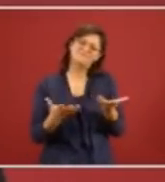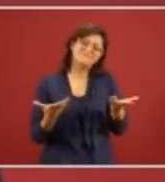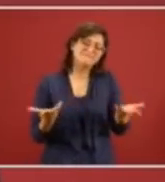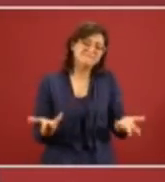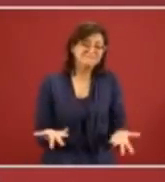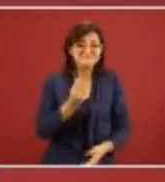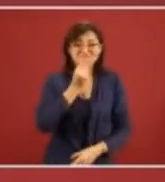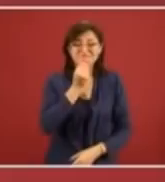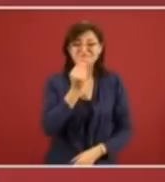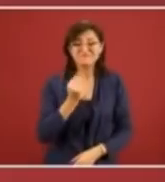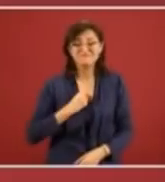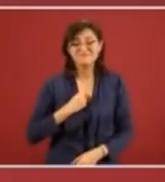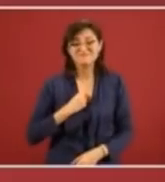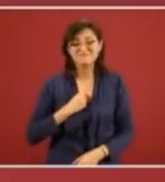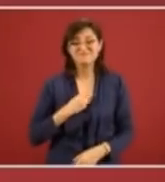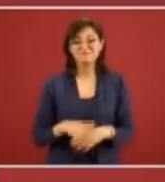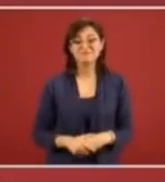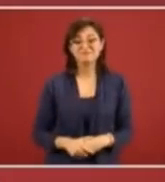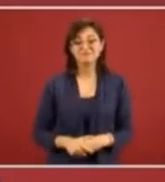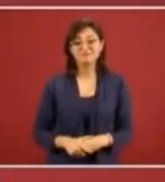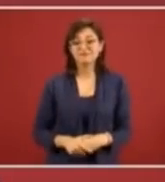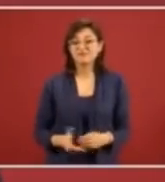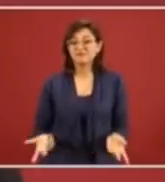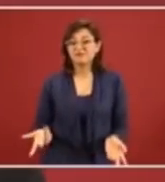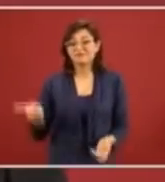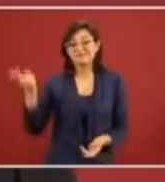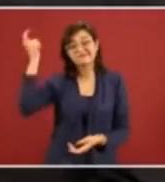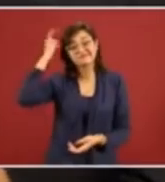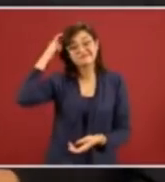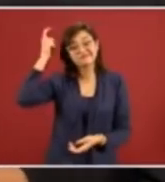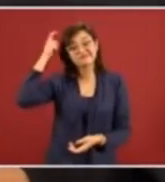Y es juicio práctico,